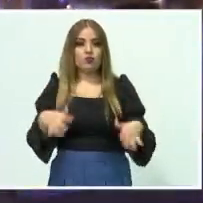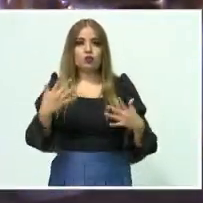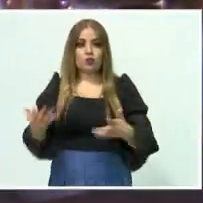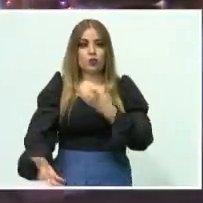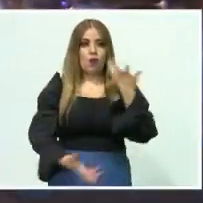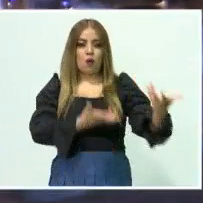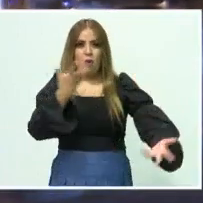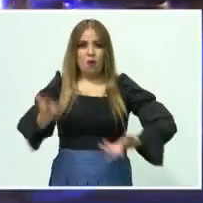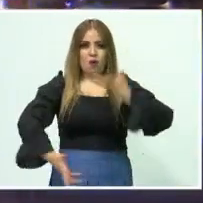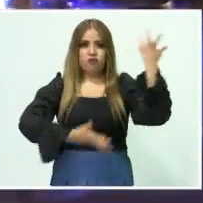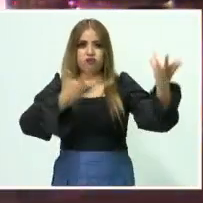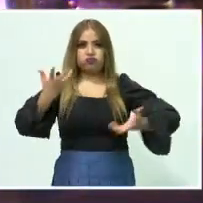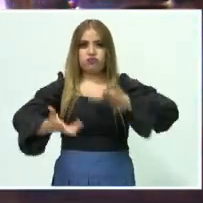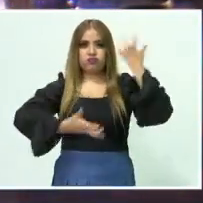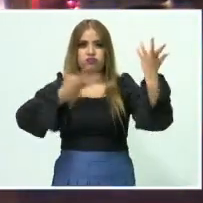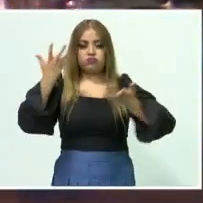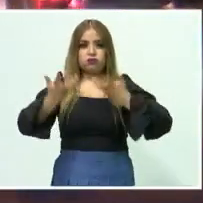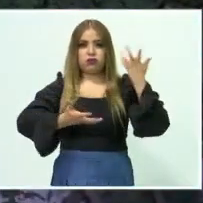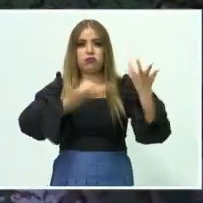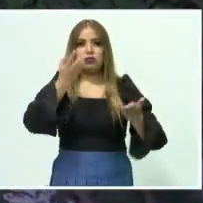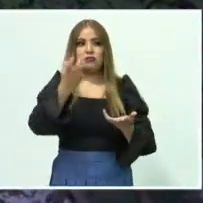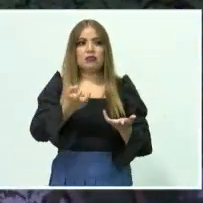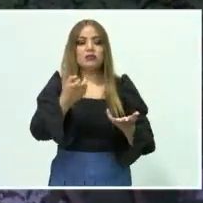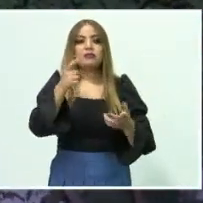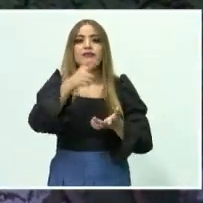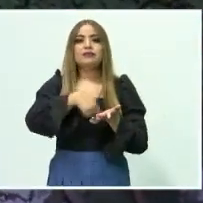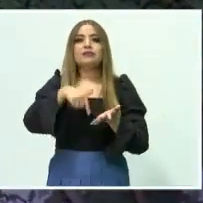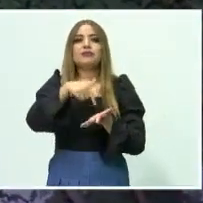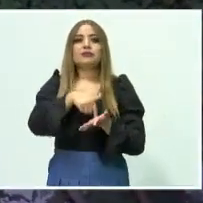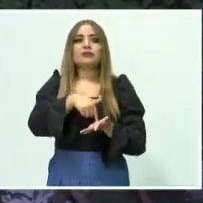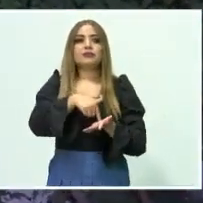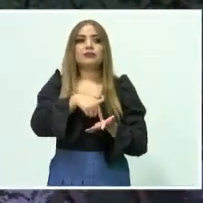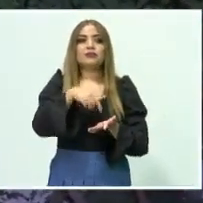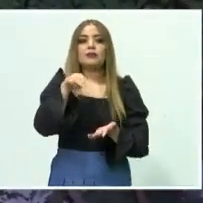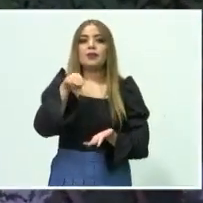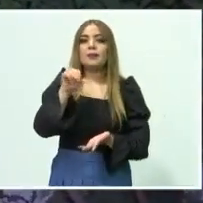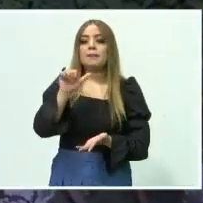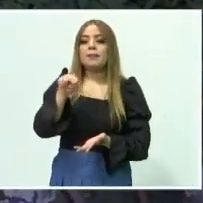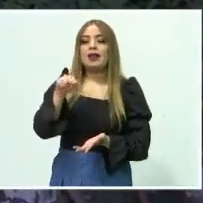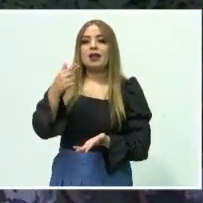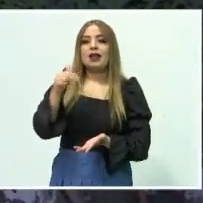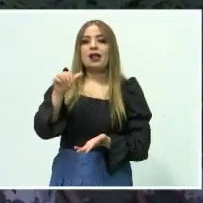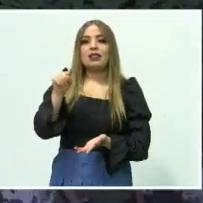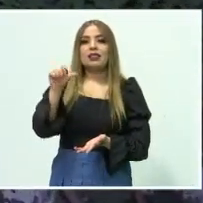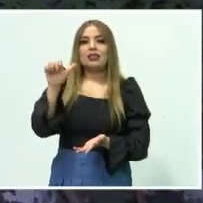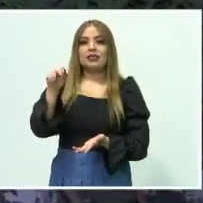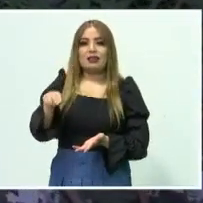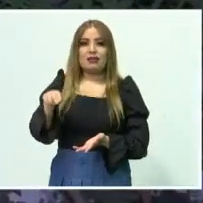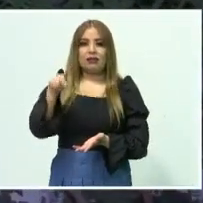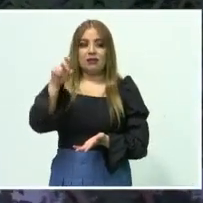provocado consumió en su totalidad un departamento de los condominios conocidos como Manhattan en la colonia Rincón La Merced de Torreón.